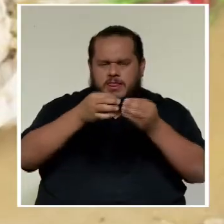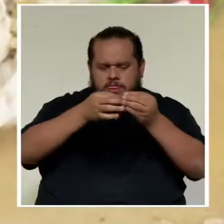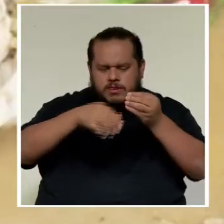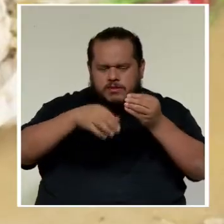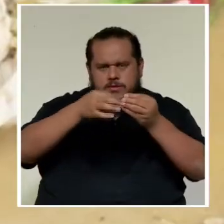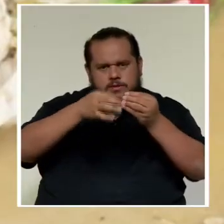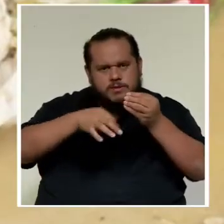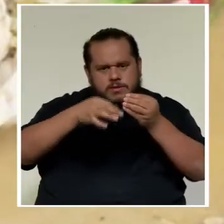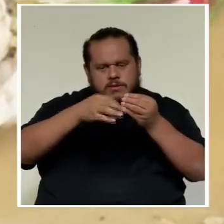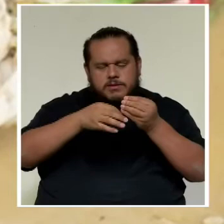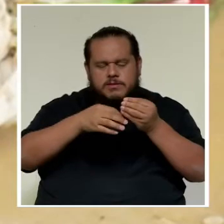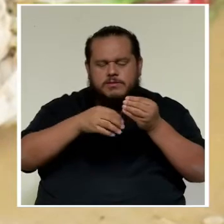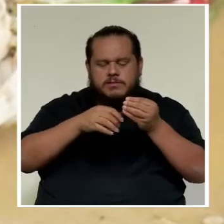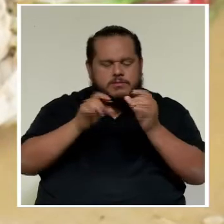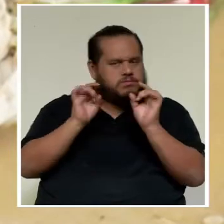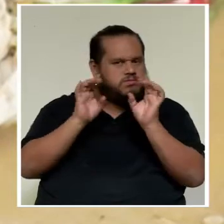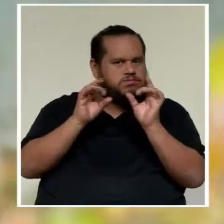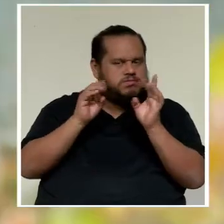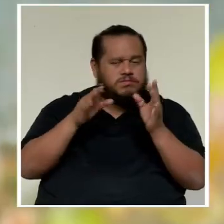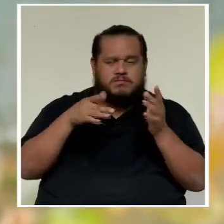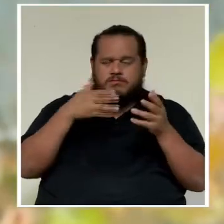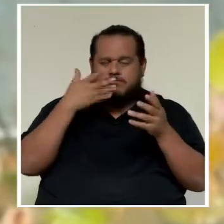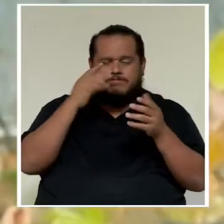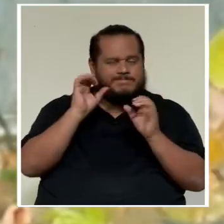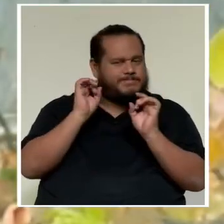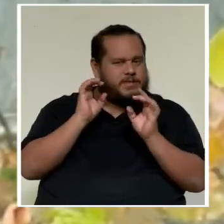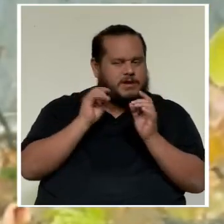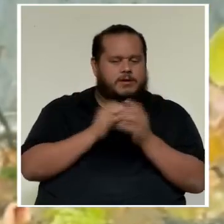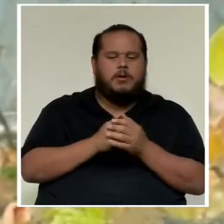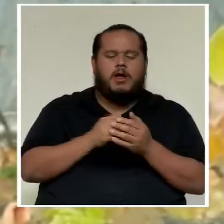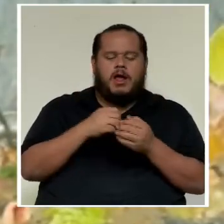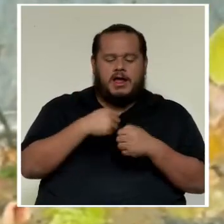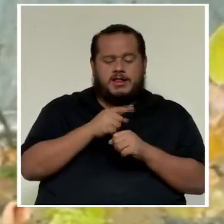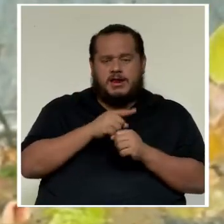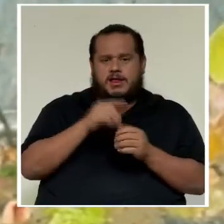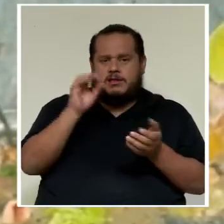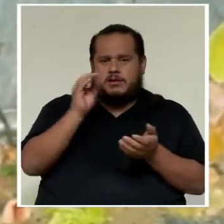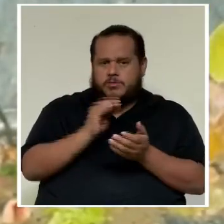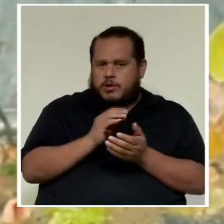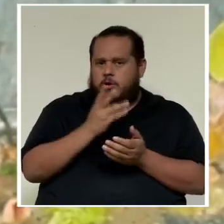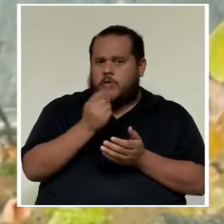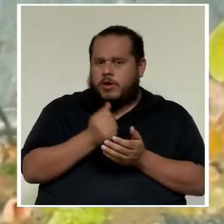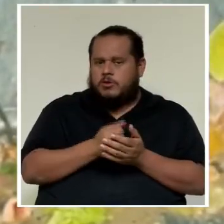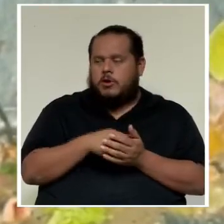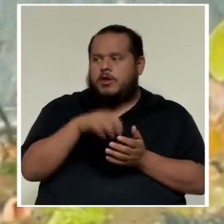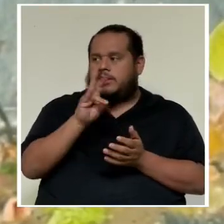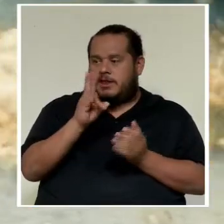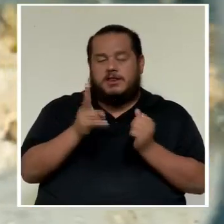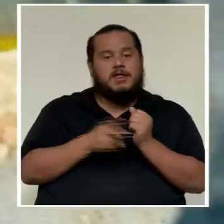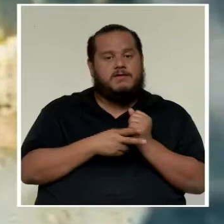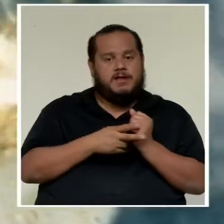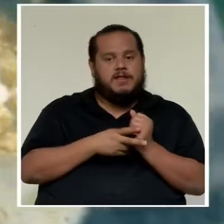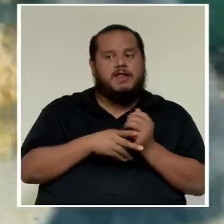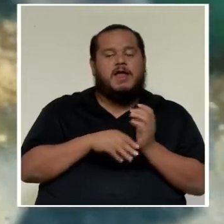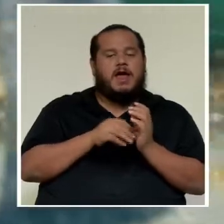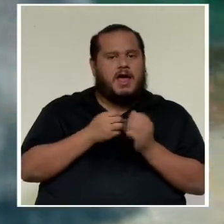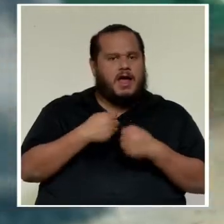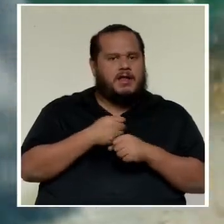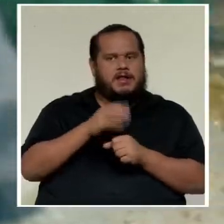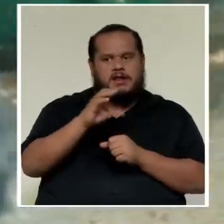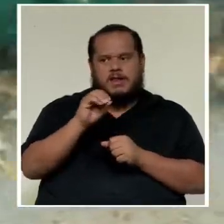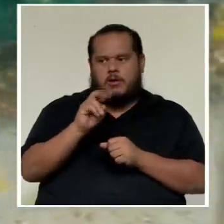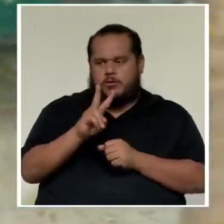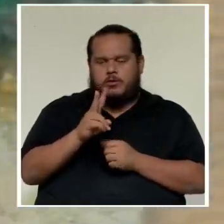incluso vierten los camiones en su recorrido. Compostar estos residuos disminuiría en casi 7 veces las emisiones de dióxido de carbono